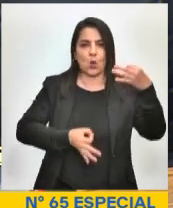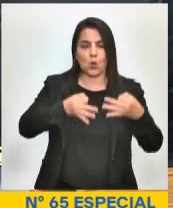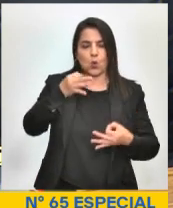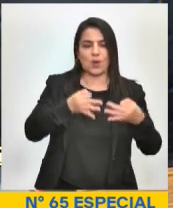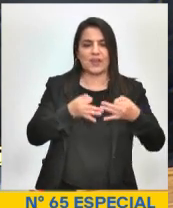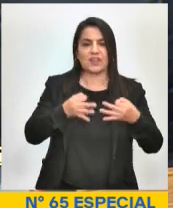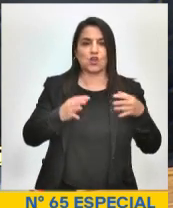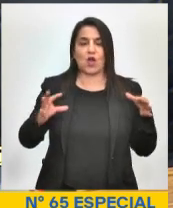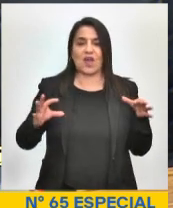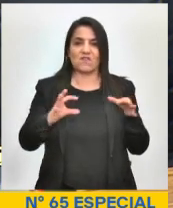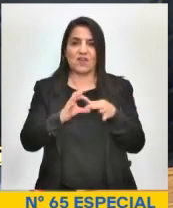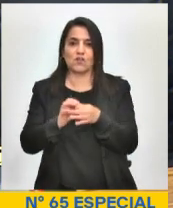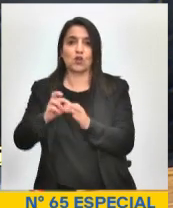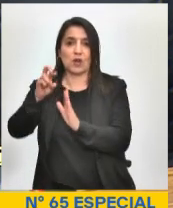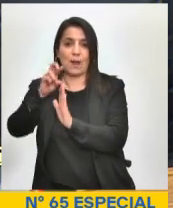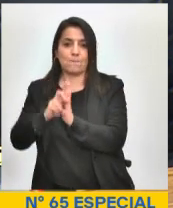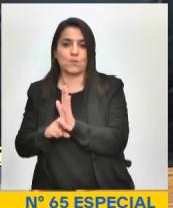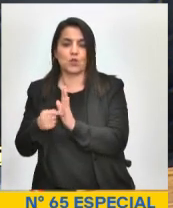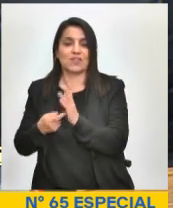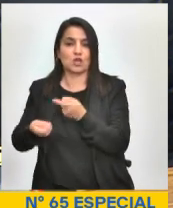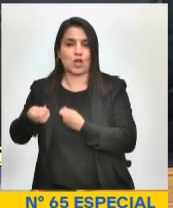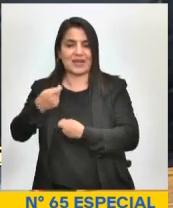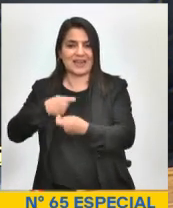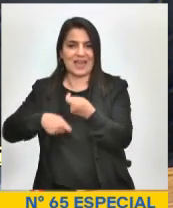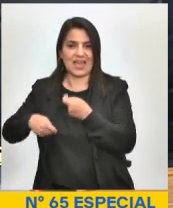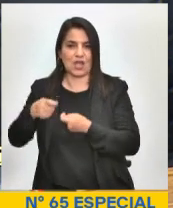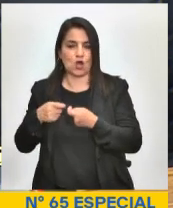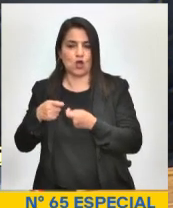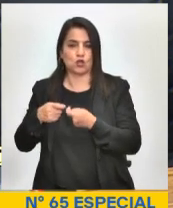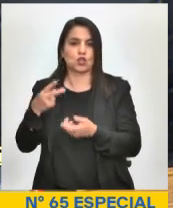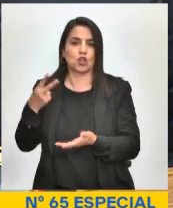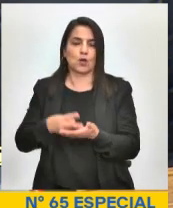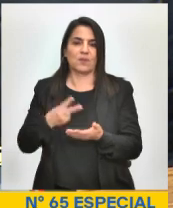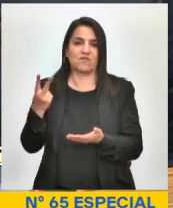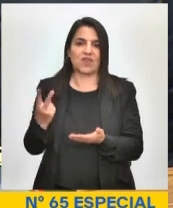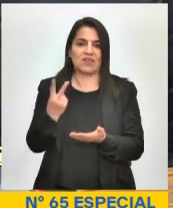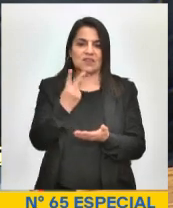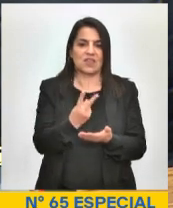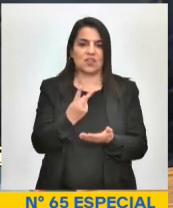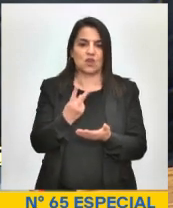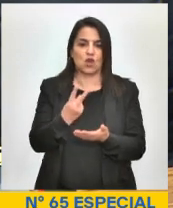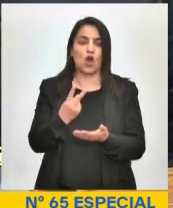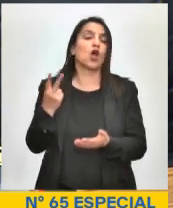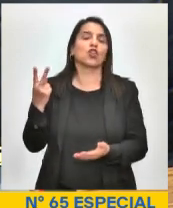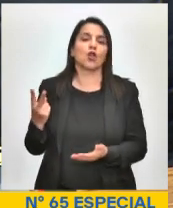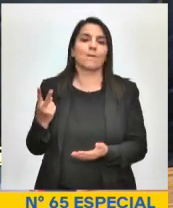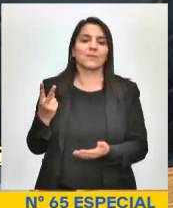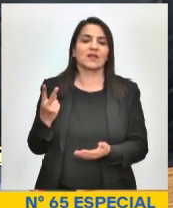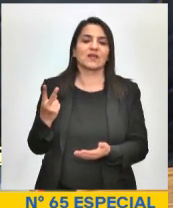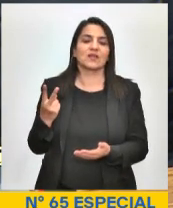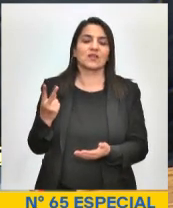vinculaba el proyecto donde mantenía un negocio inmobiliario desde el año 2022 y que durante el